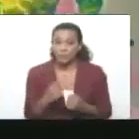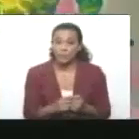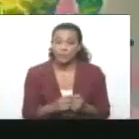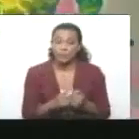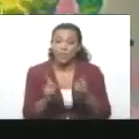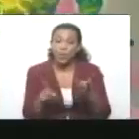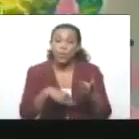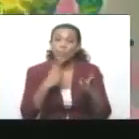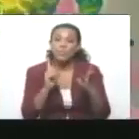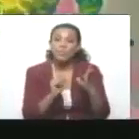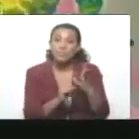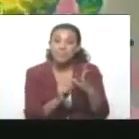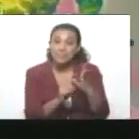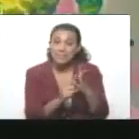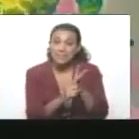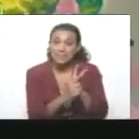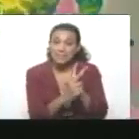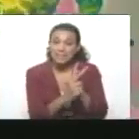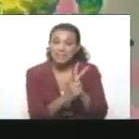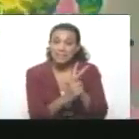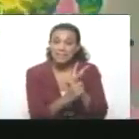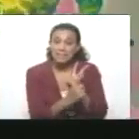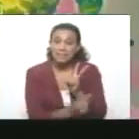1777. Aquí tenemos un